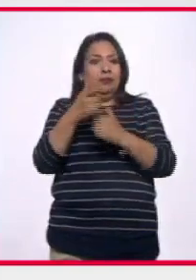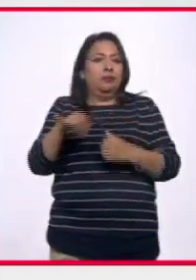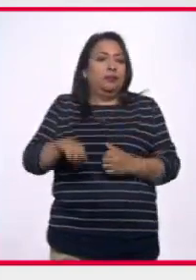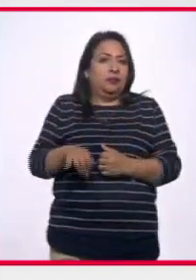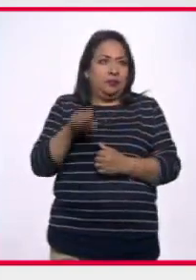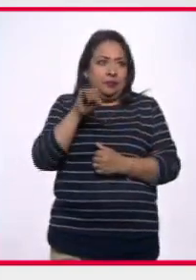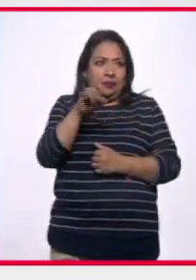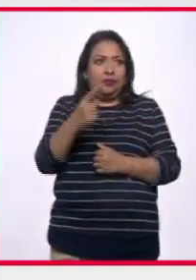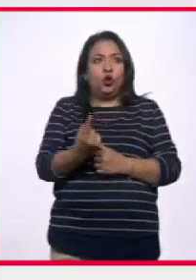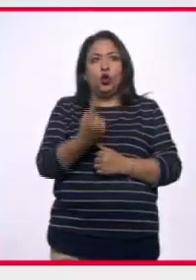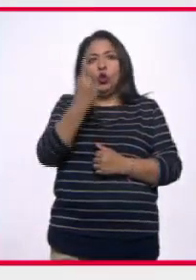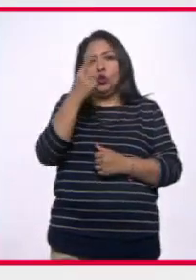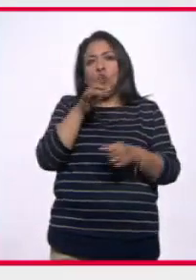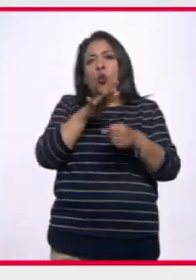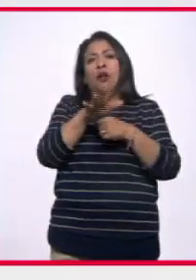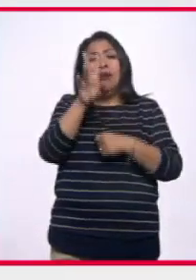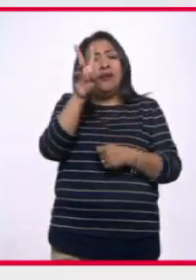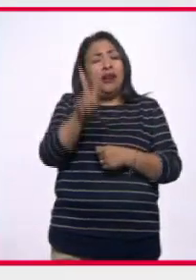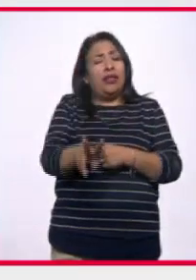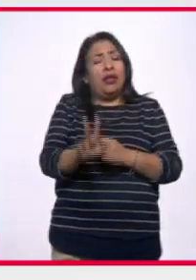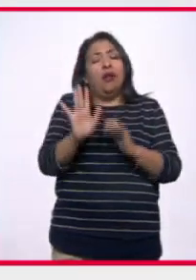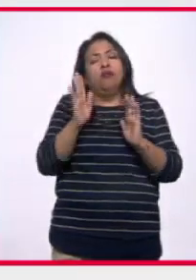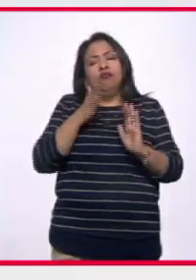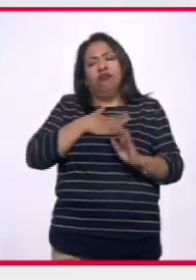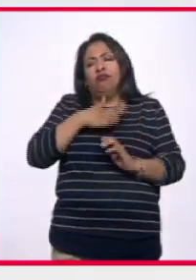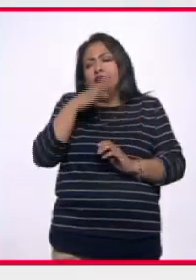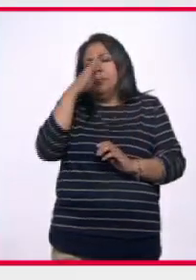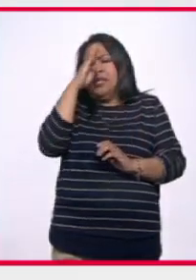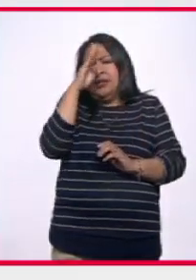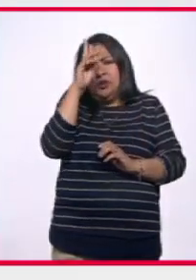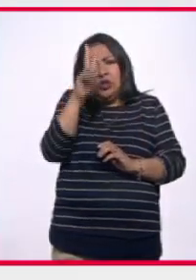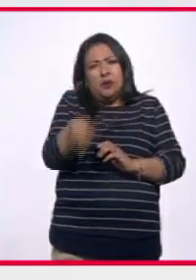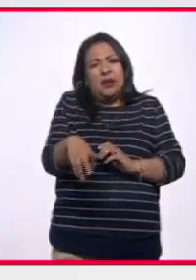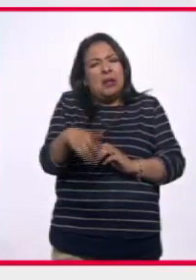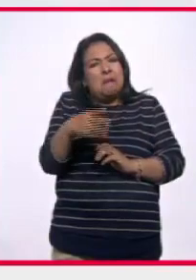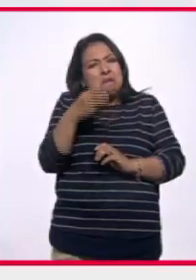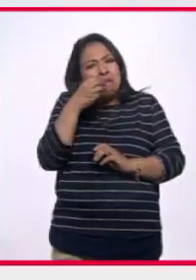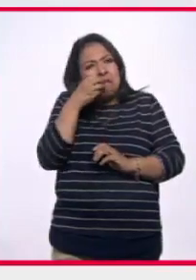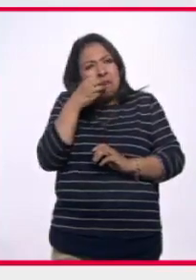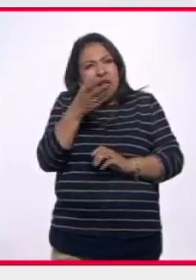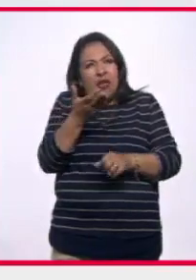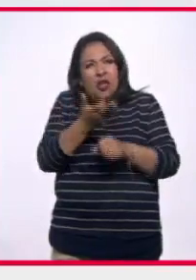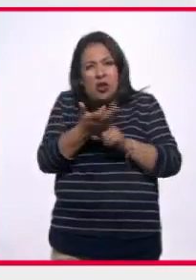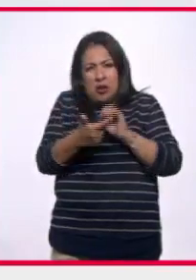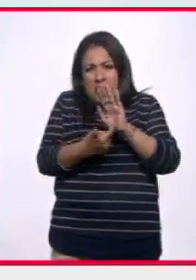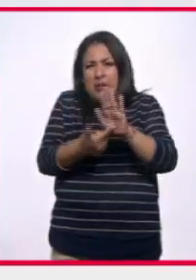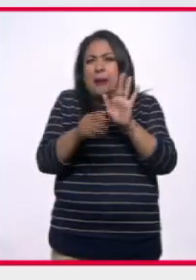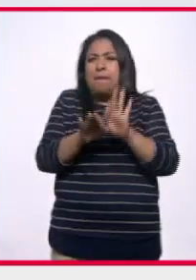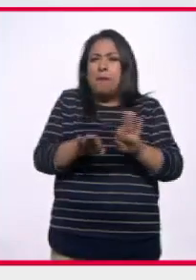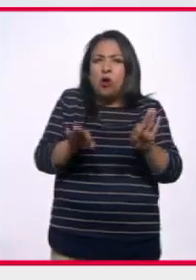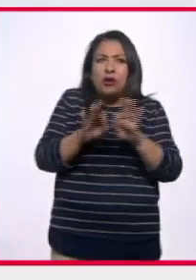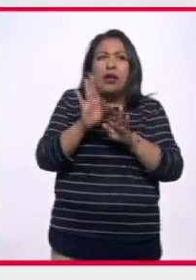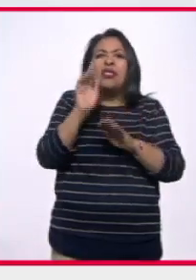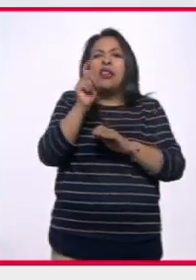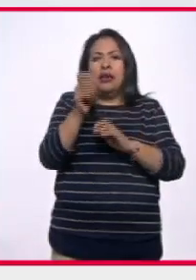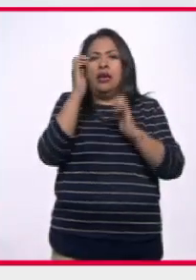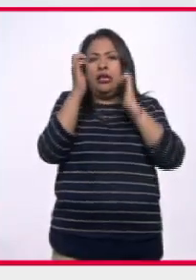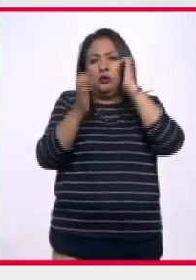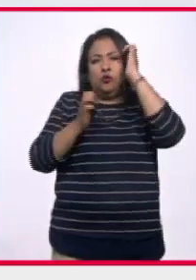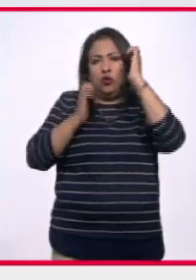uno de ellos que es la verdad algo que creemos que es un gran gesto en este momento muy importante es una exposición